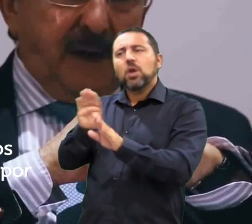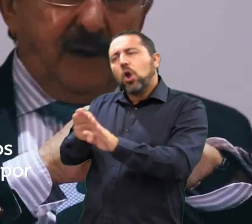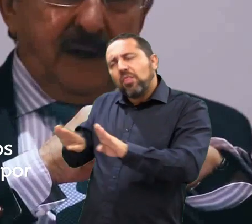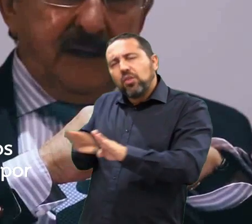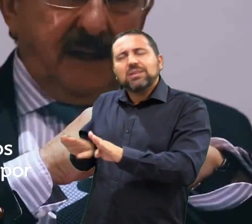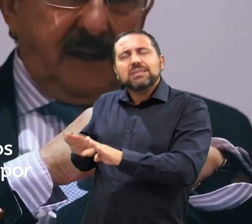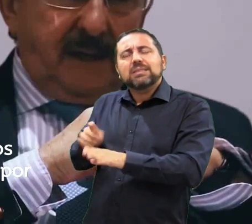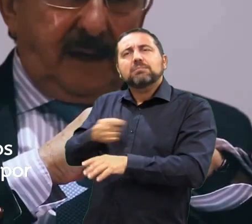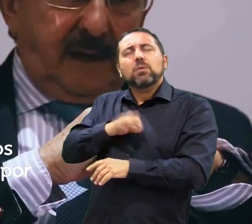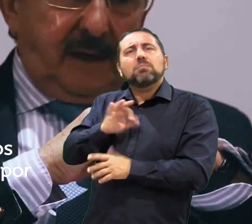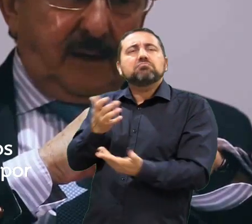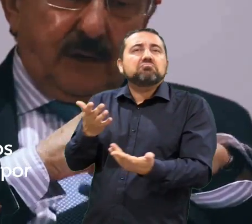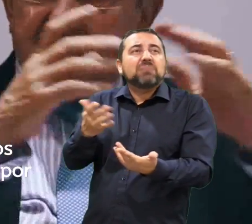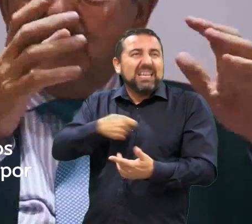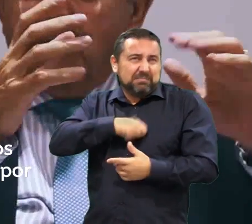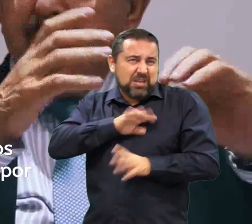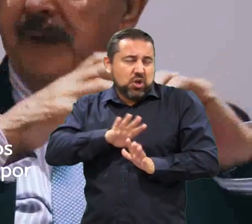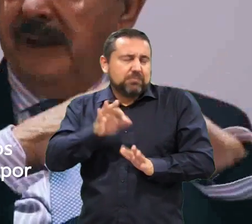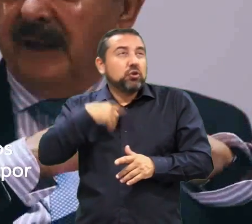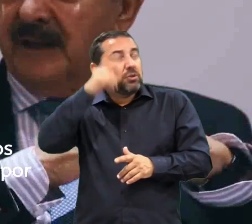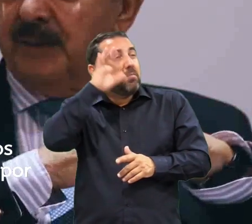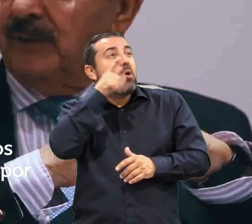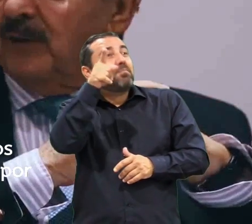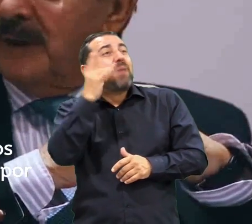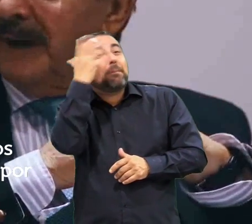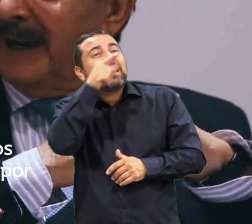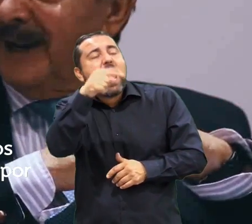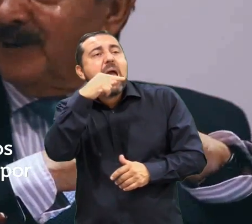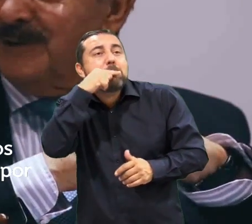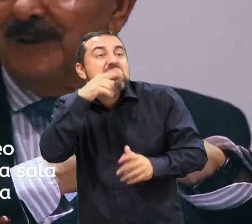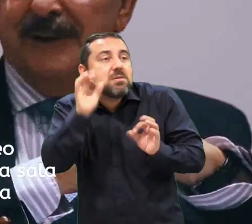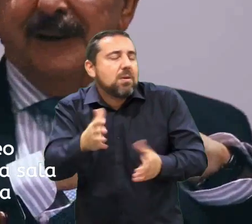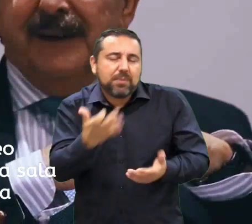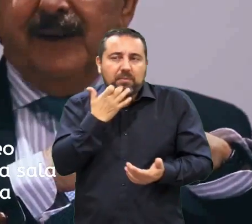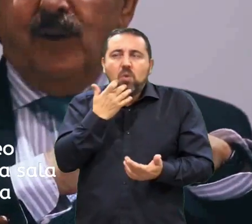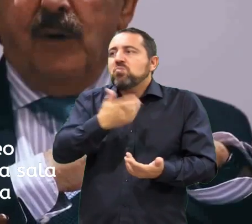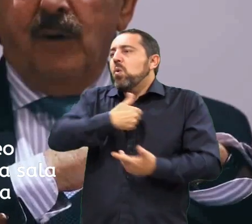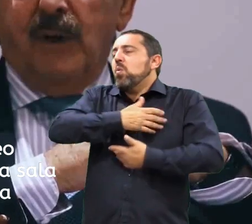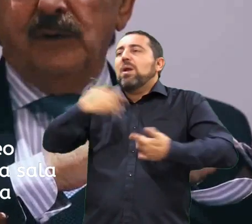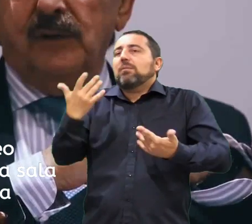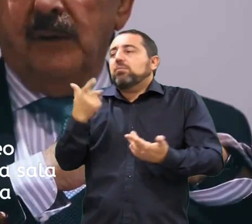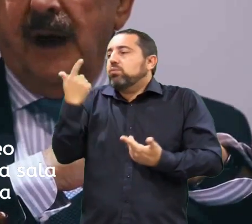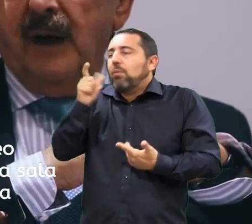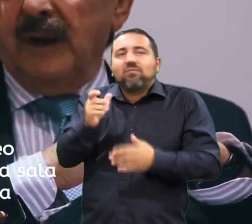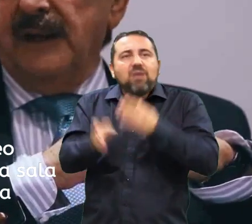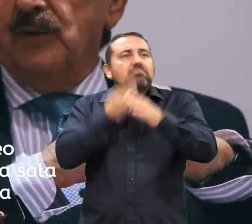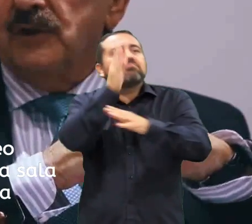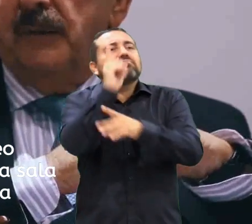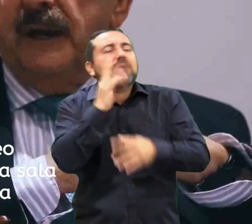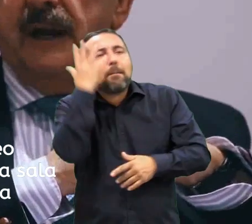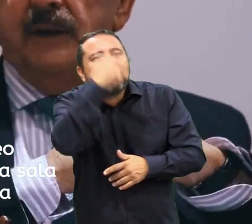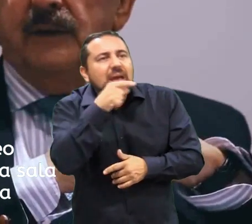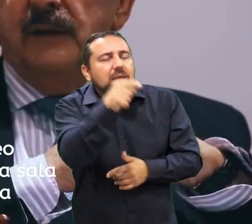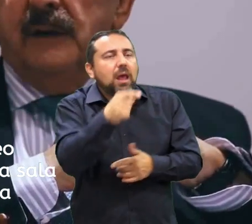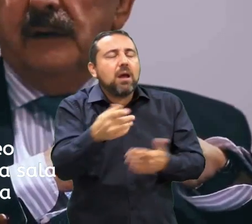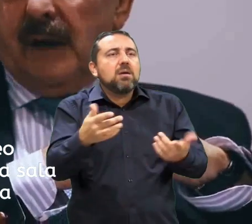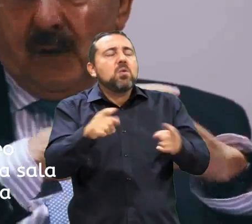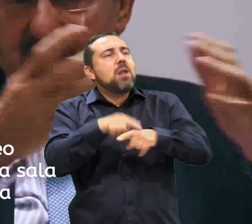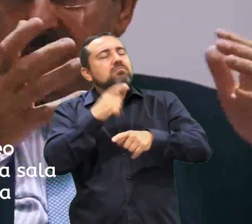coleccionistas españoles, y yo no sé si por envidia respecto a los americanos, ¿no? Como cuando uno va a cualquier museo